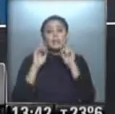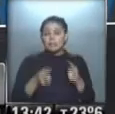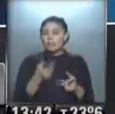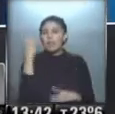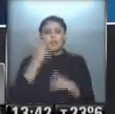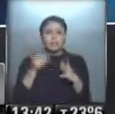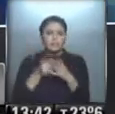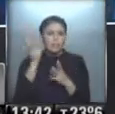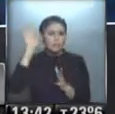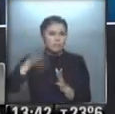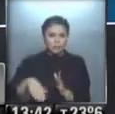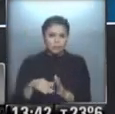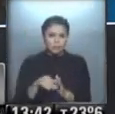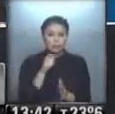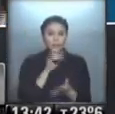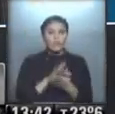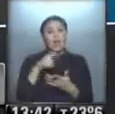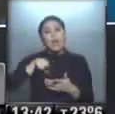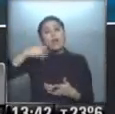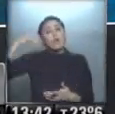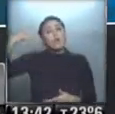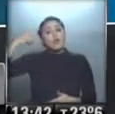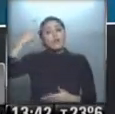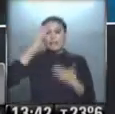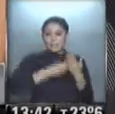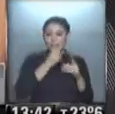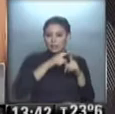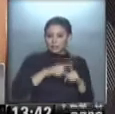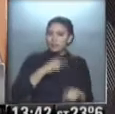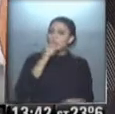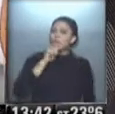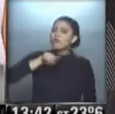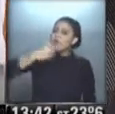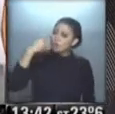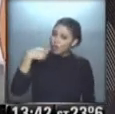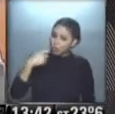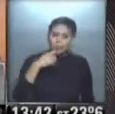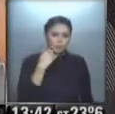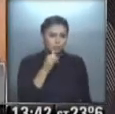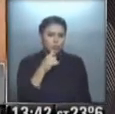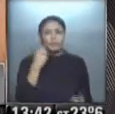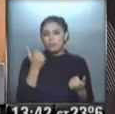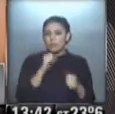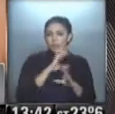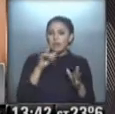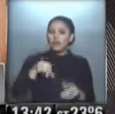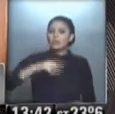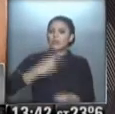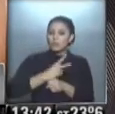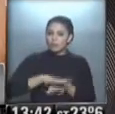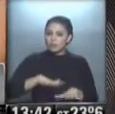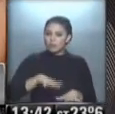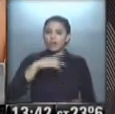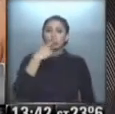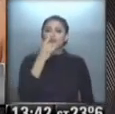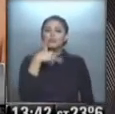margen de error de las de las liquidaciones que lo que conlleva que no sea bueno ver otro exactamente claro buenísimo diego vamos con el segundo caso susana